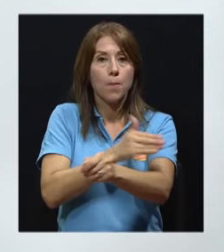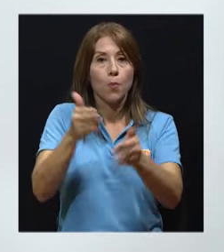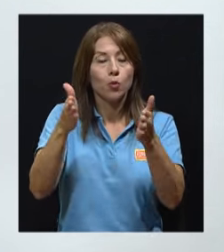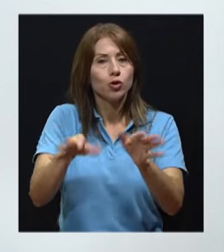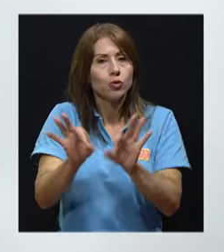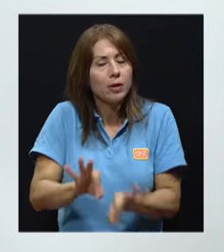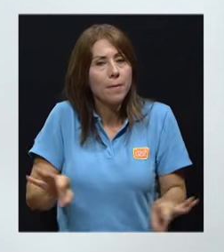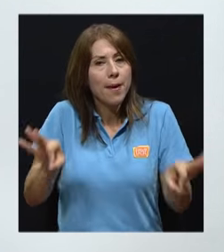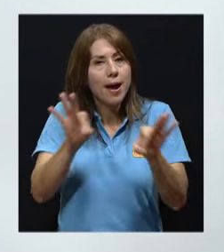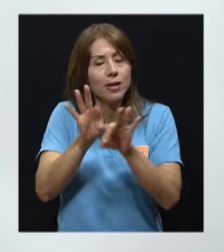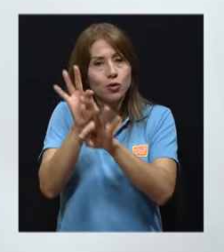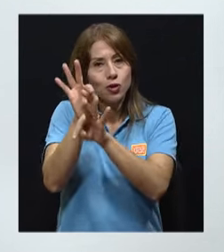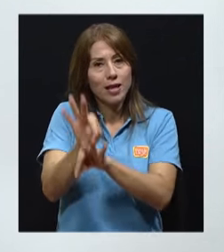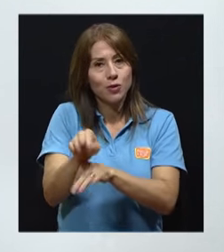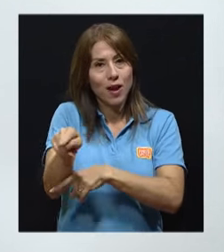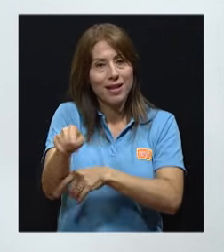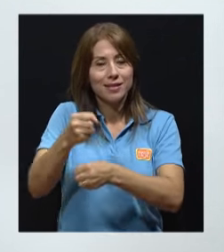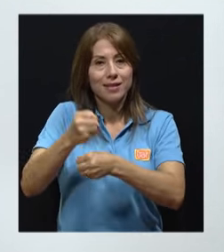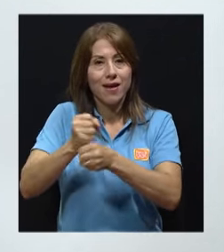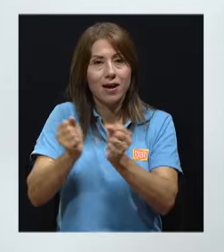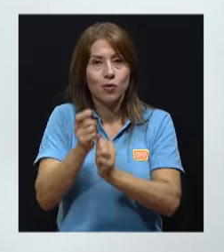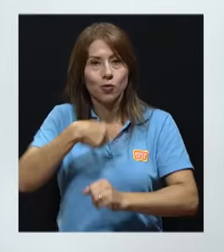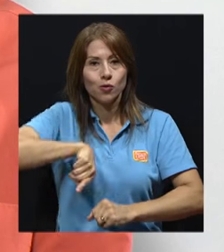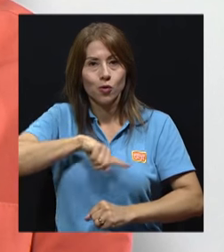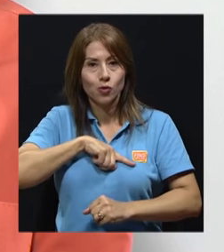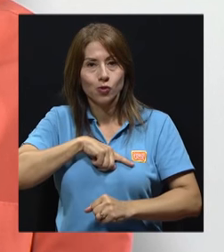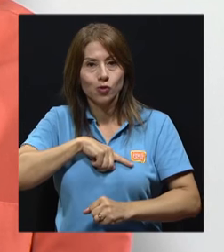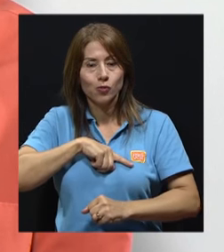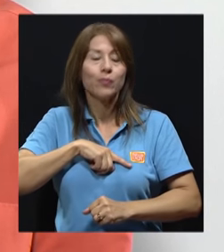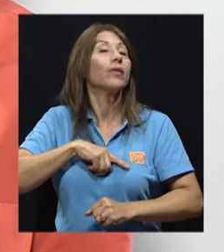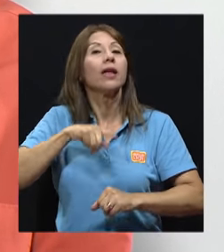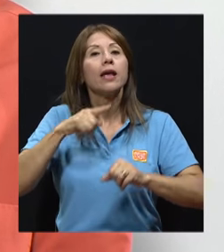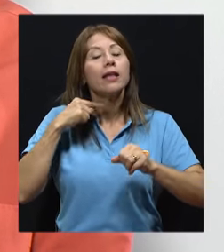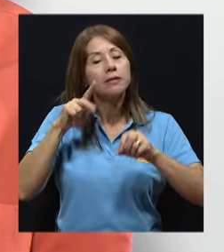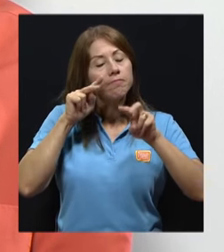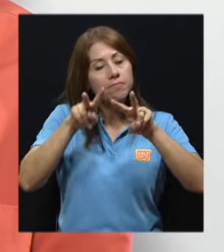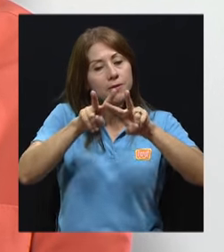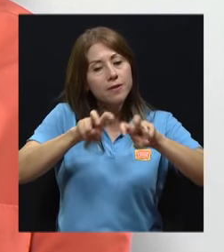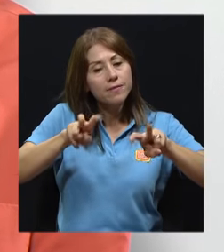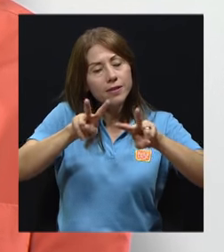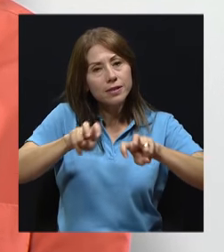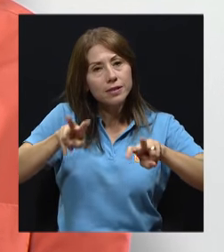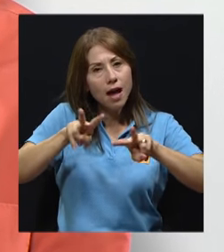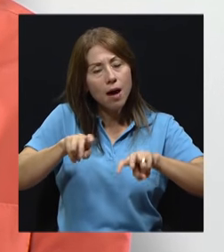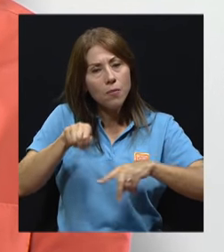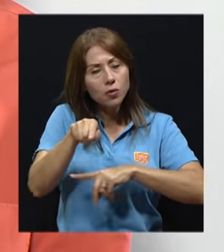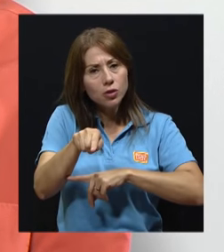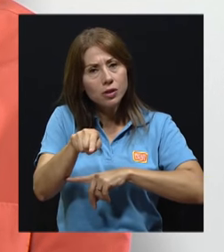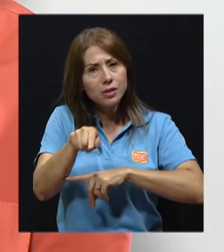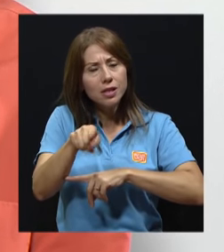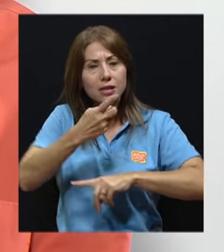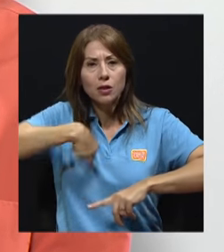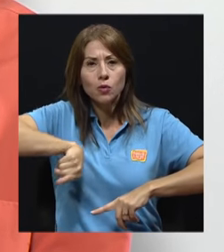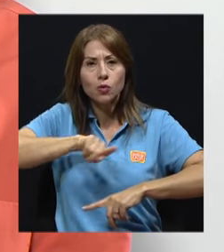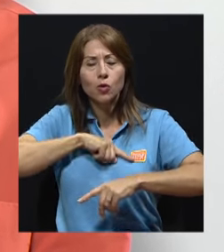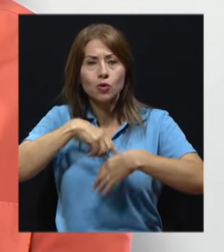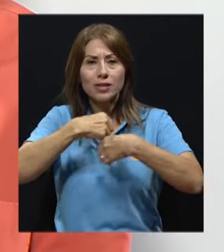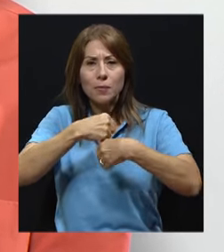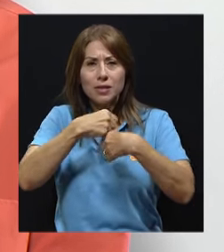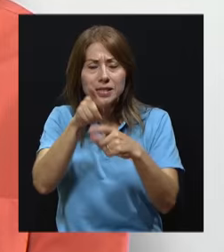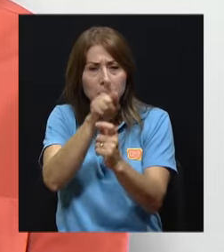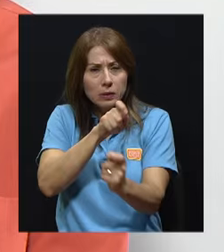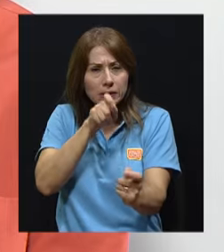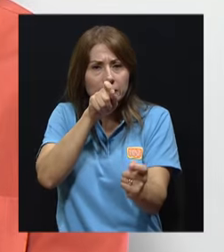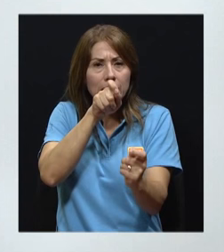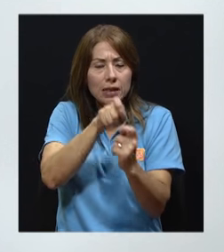músicos tan valiosos tradicionales que trabajan con nosotros revisamos si exactamente estamos haciendo